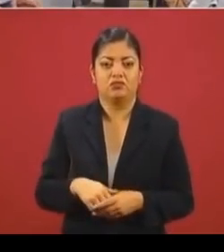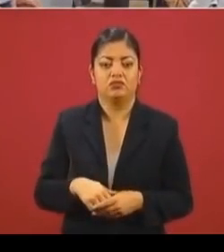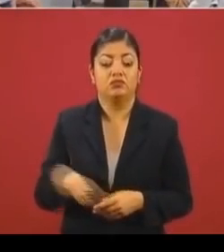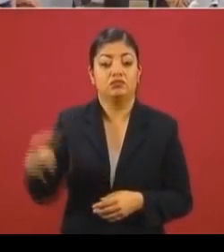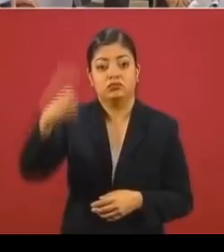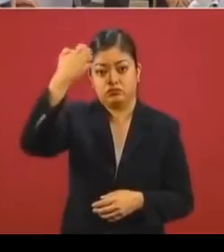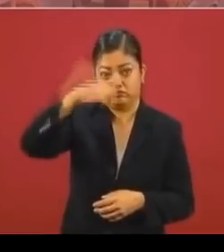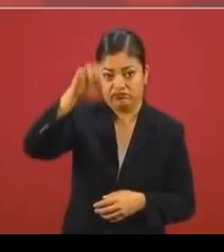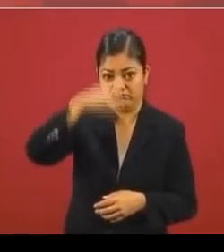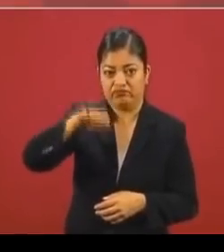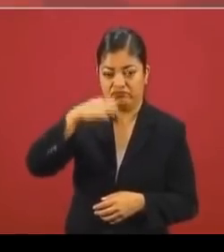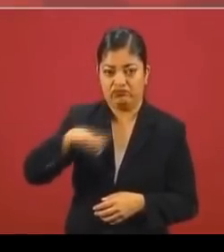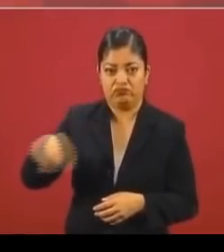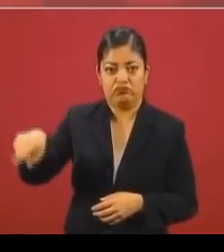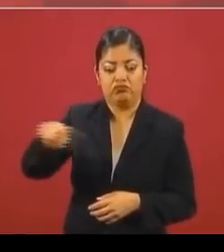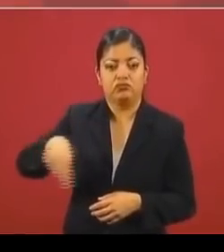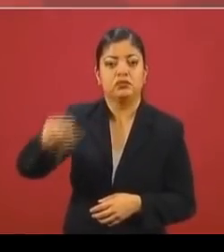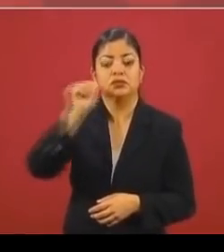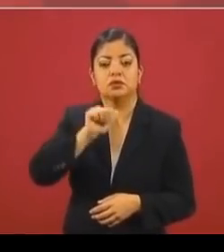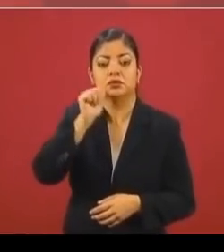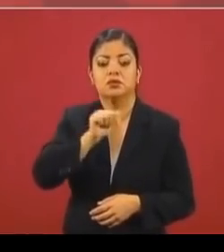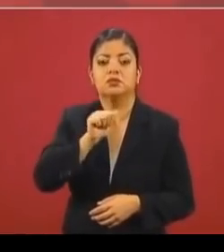los expertos, hablan